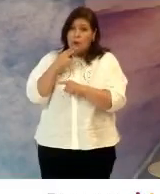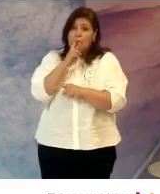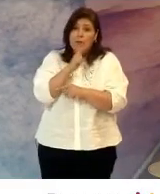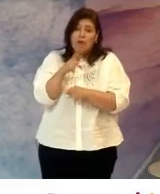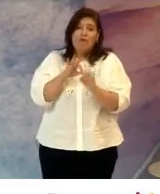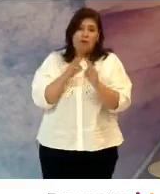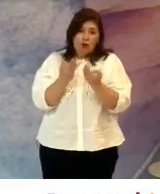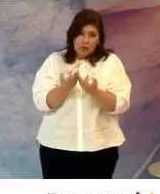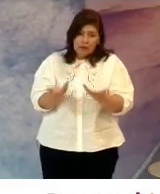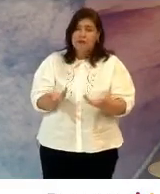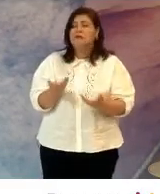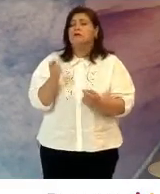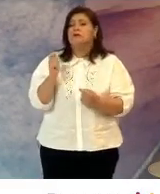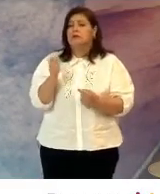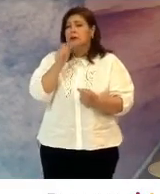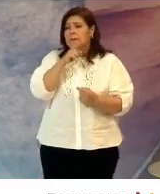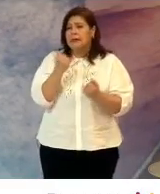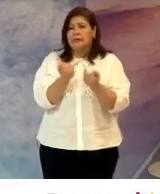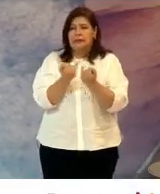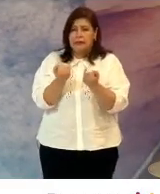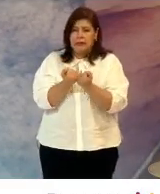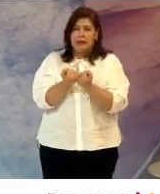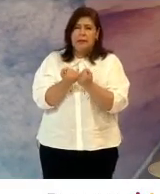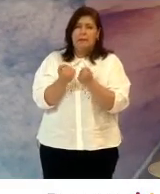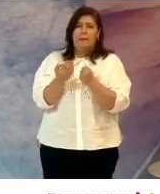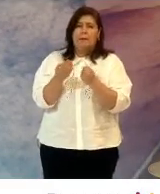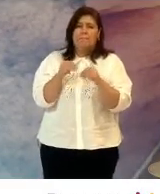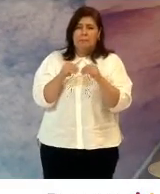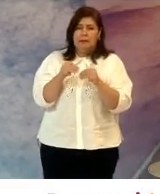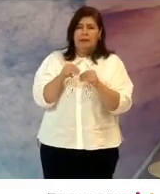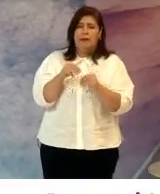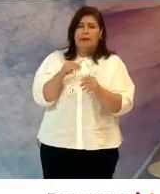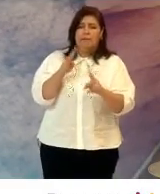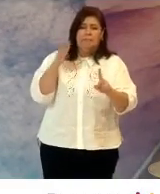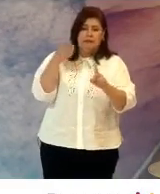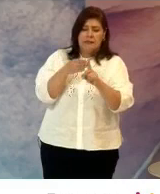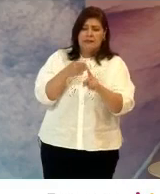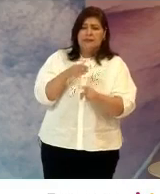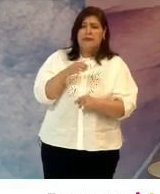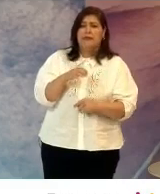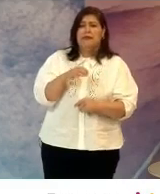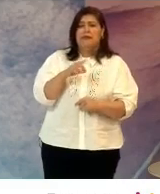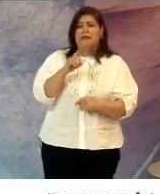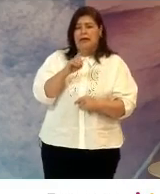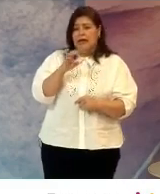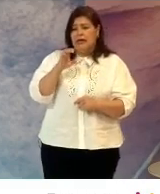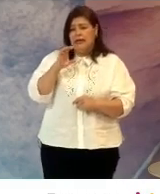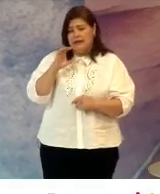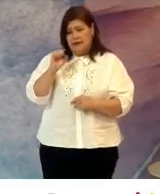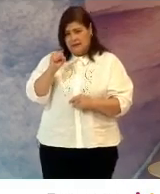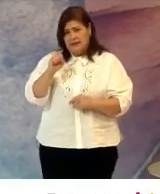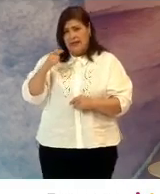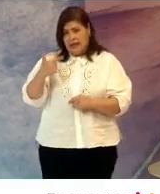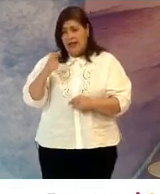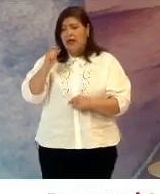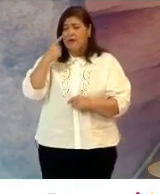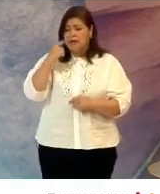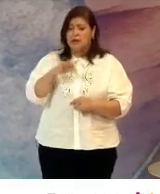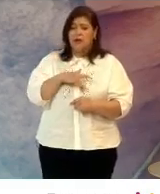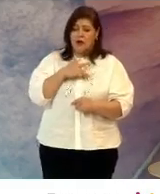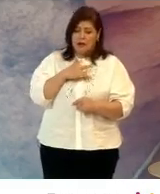el movimiento a las metas ESG y todas esas fuentes de